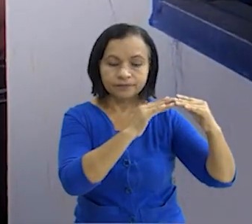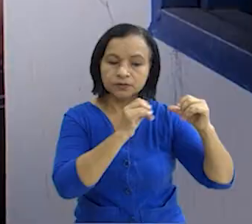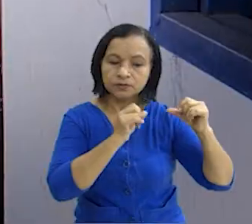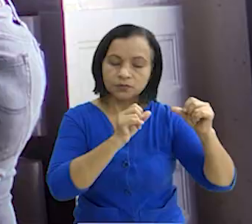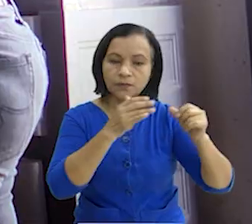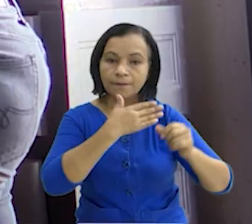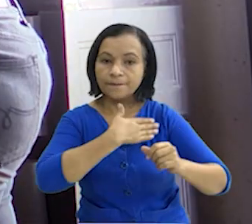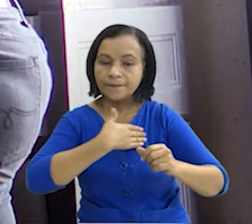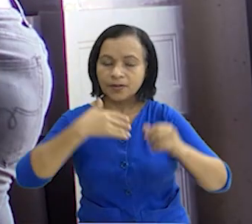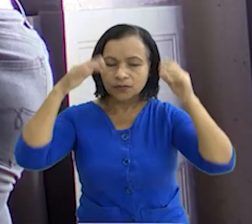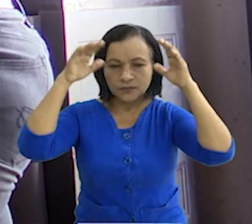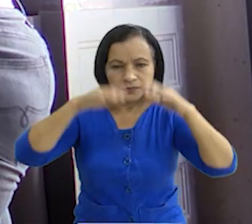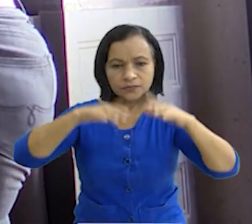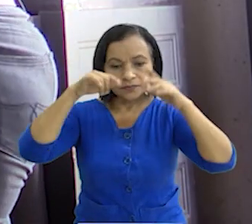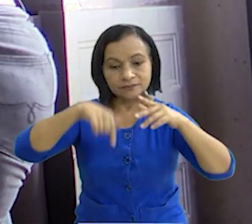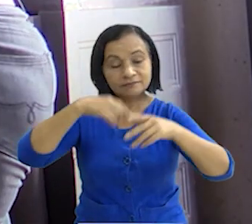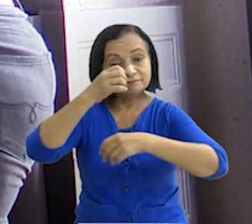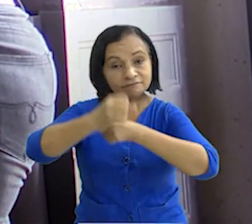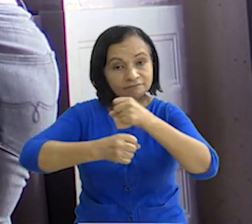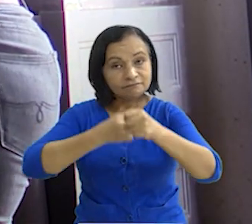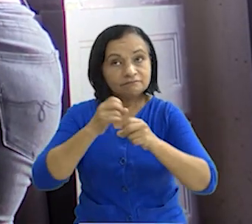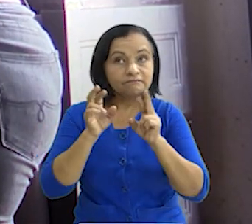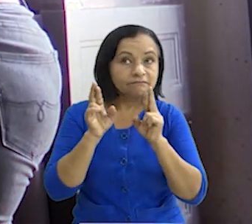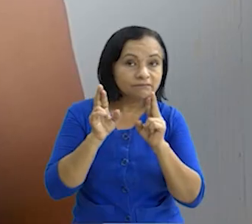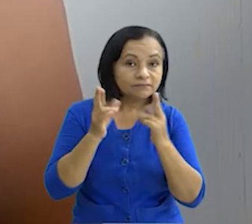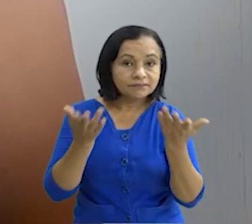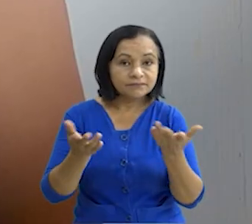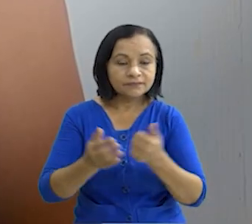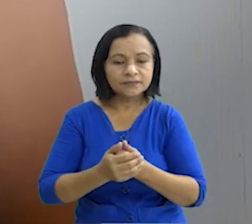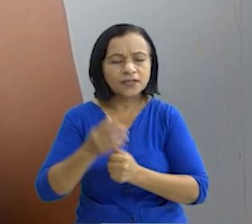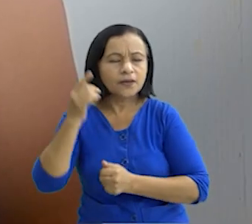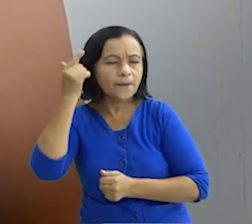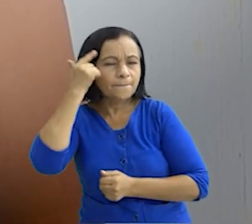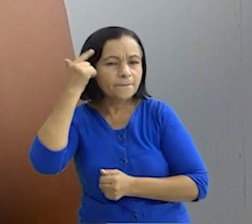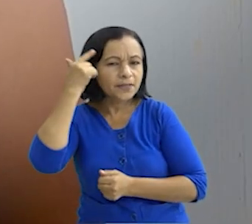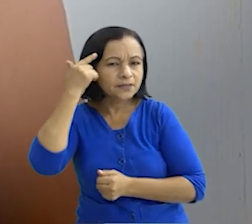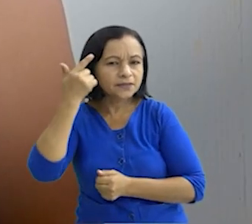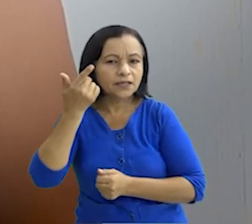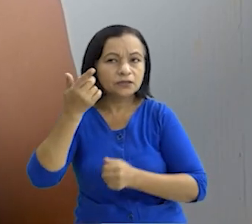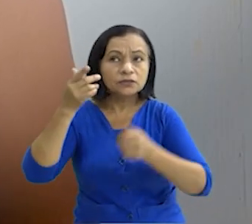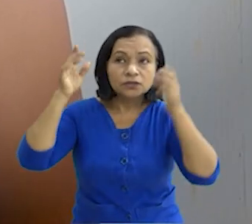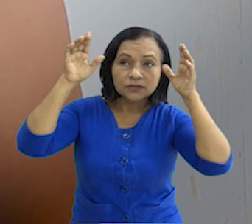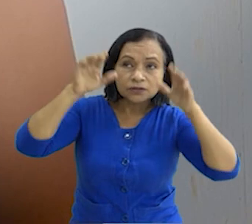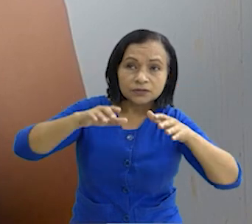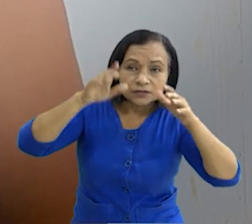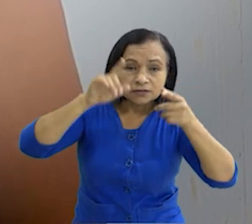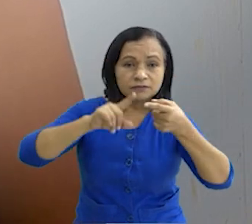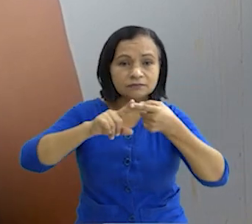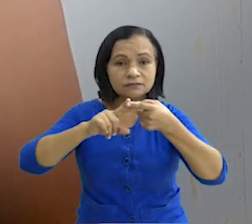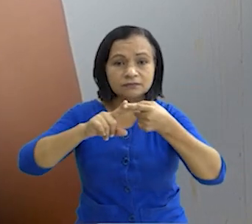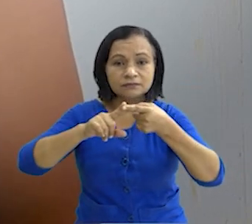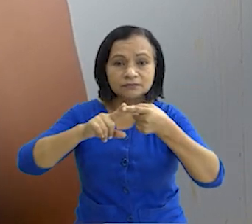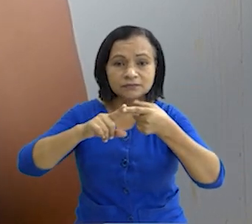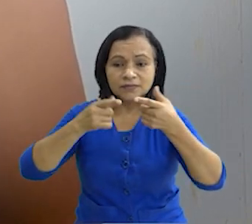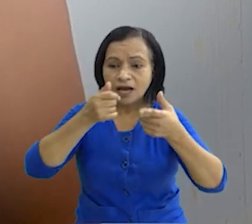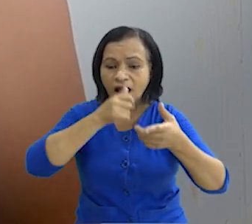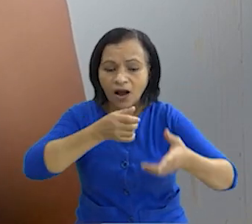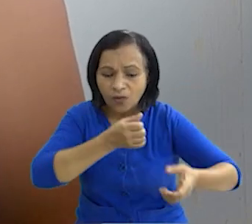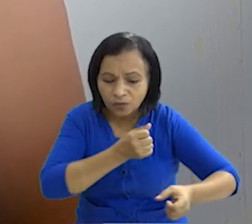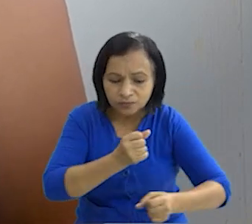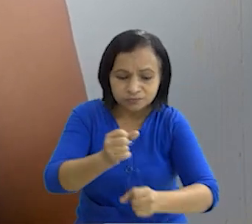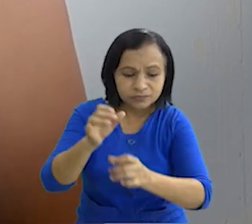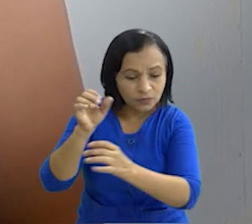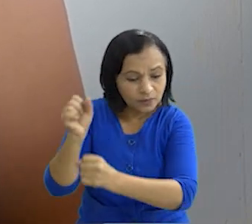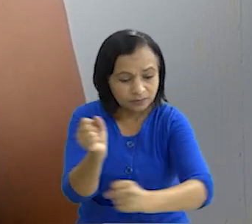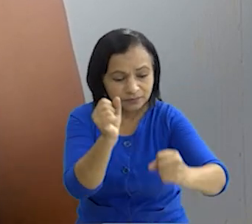un mejor invierno este año. No estamos pensando que si va a llover, que si tenemos que estar sacando agua, que